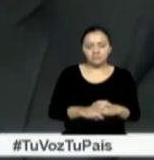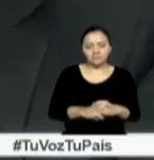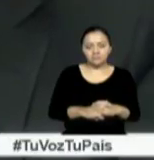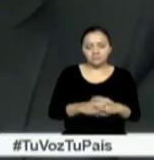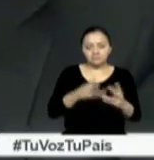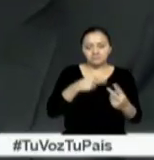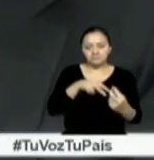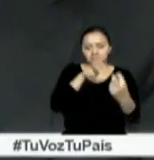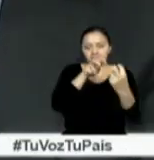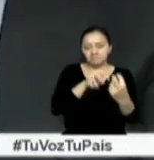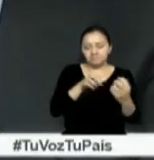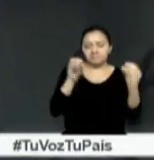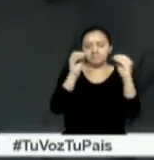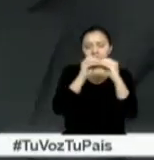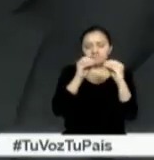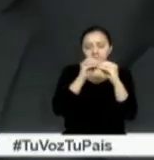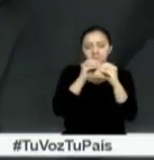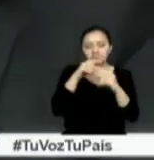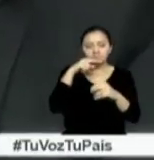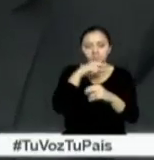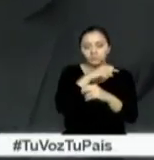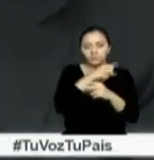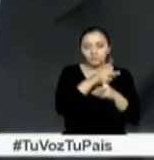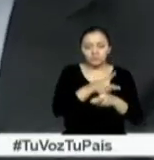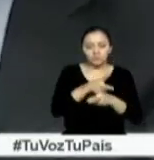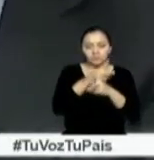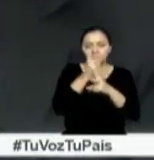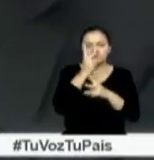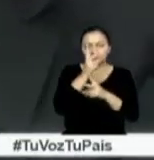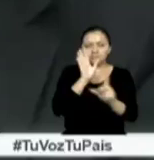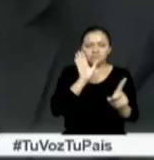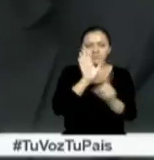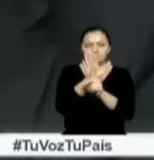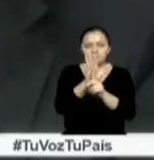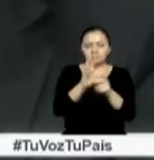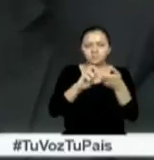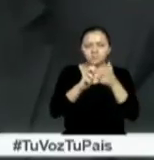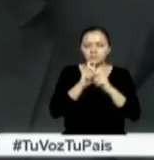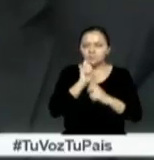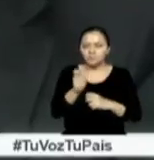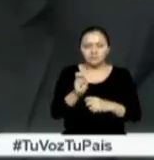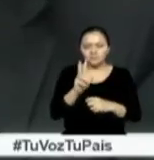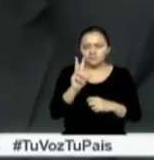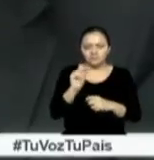sos como parte del Consejo de ria yot y no hablemos solo de las acusaciones de